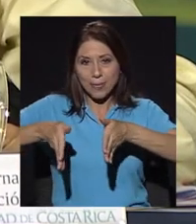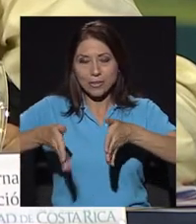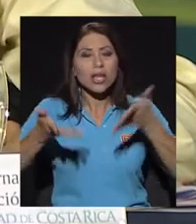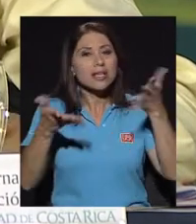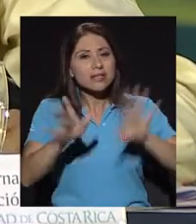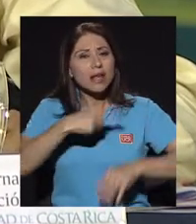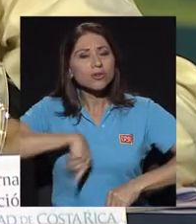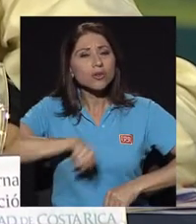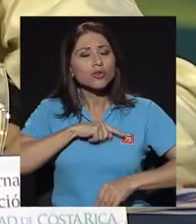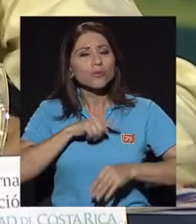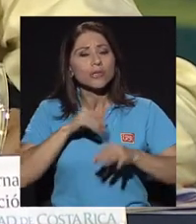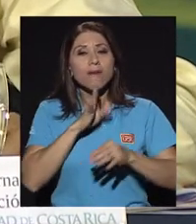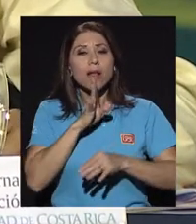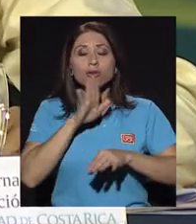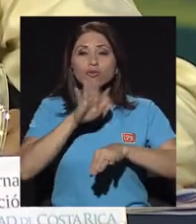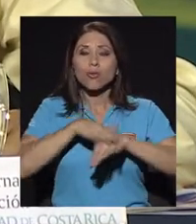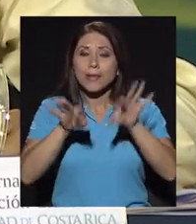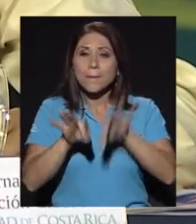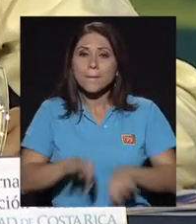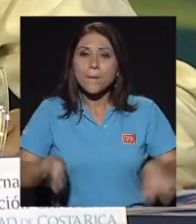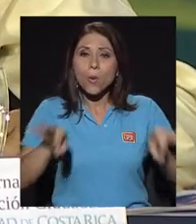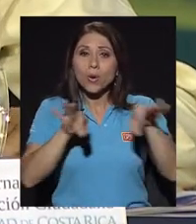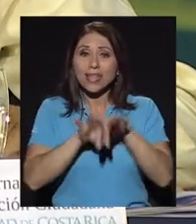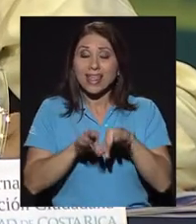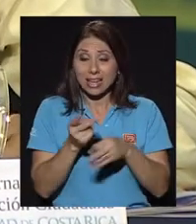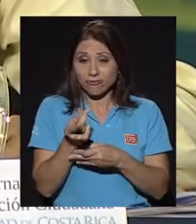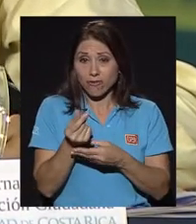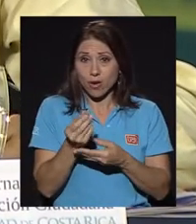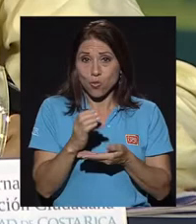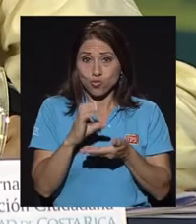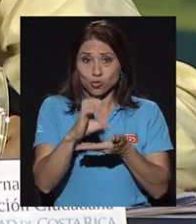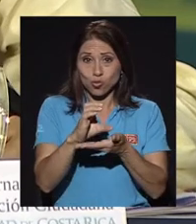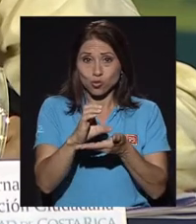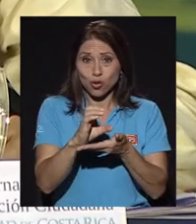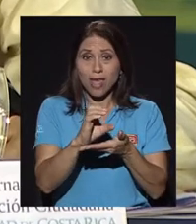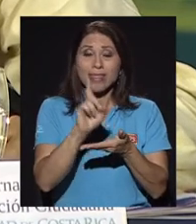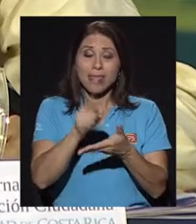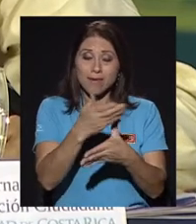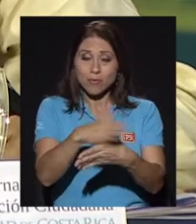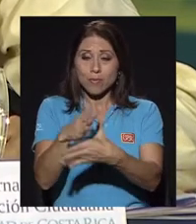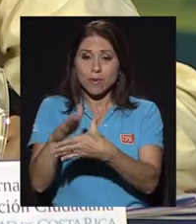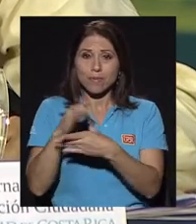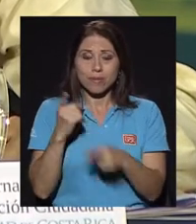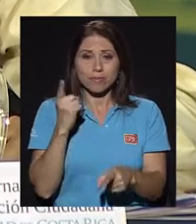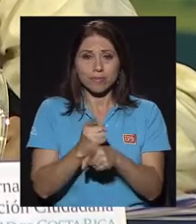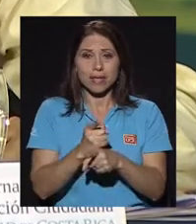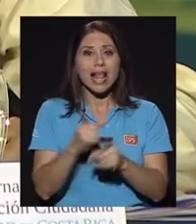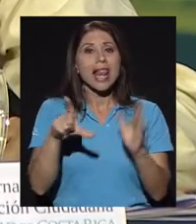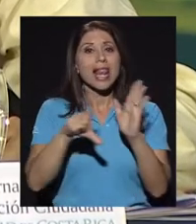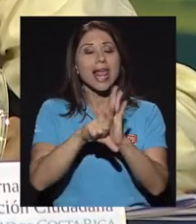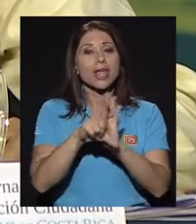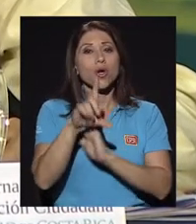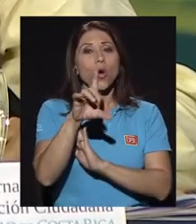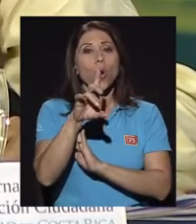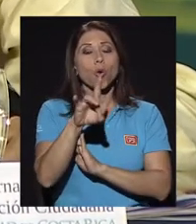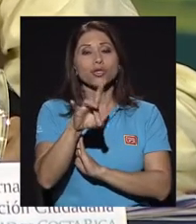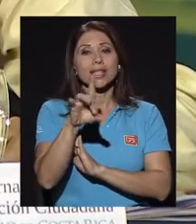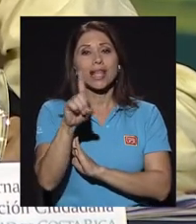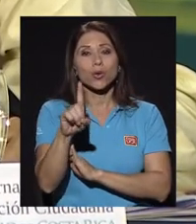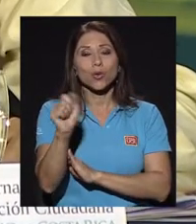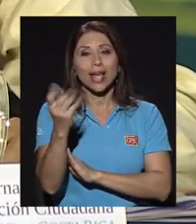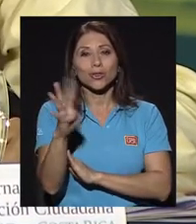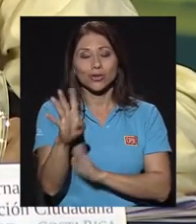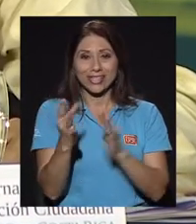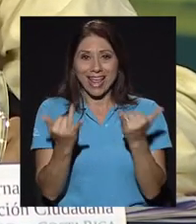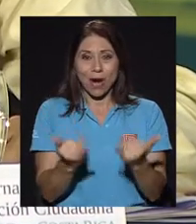Nosotros hemos hablado sobre la importancia de la adecuada distribución y ejecución de los recursos de la ley 8114 y ahora la 18001, que nos va a